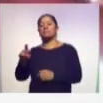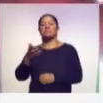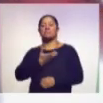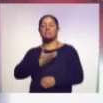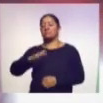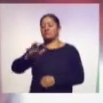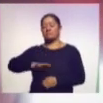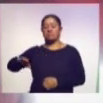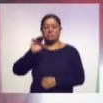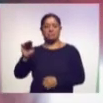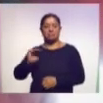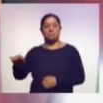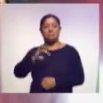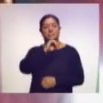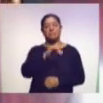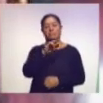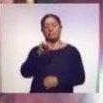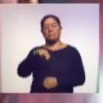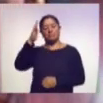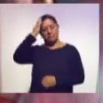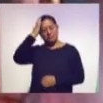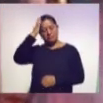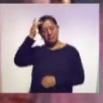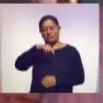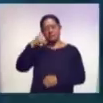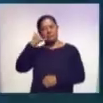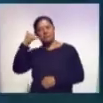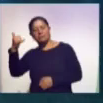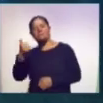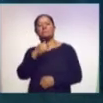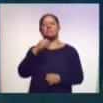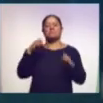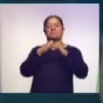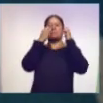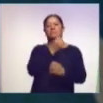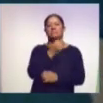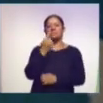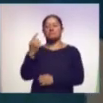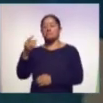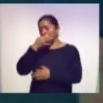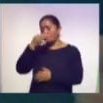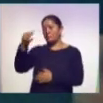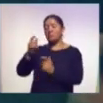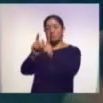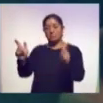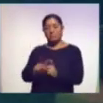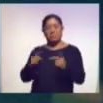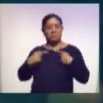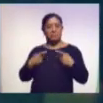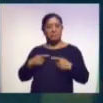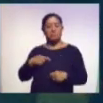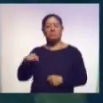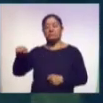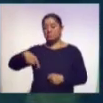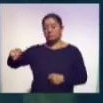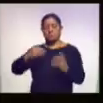Páez, titular de la Policía de Montaña, señaló que luego de recibir una llamada de emergencia 911, se informó del extravío de un grupo de personas, por lo que mediante las